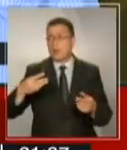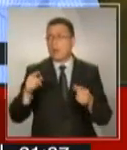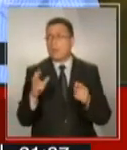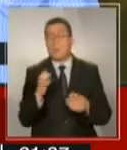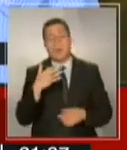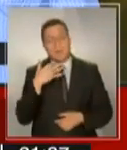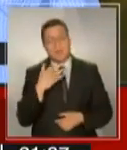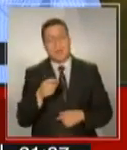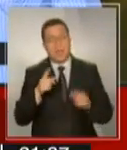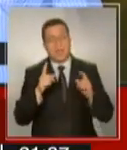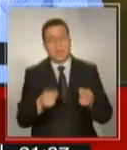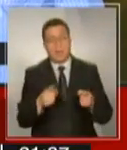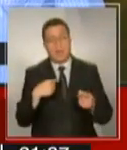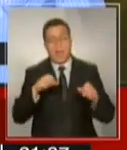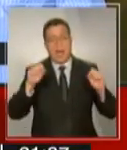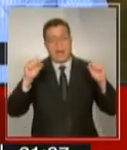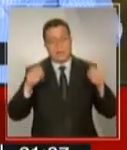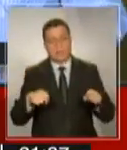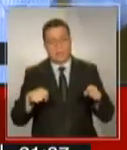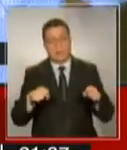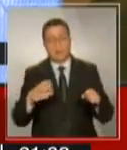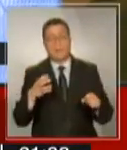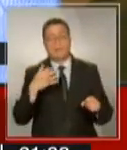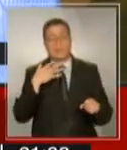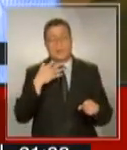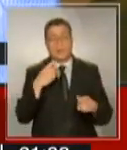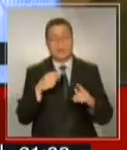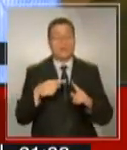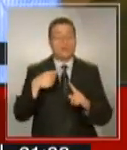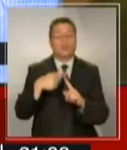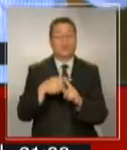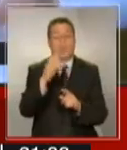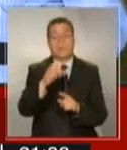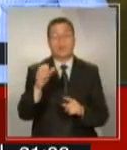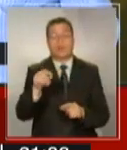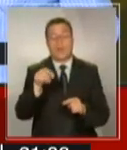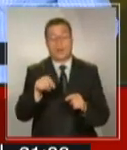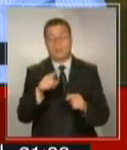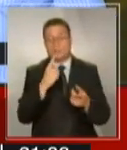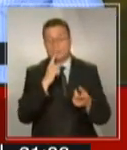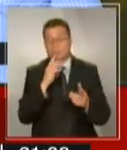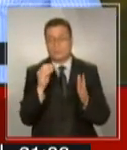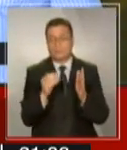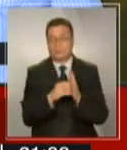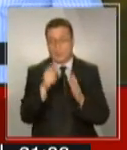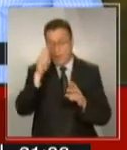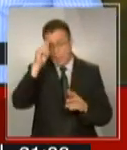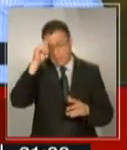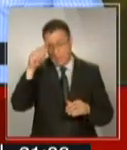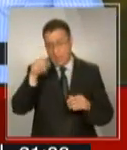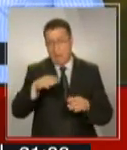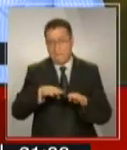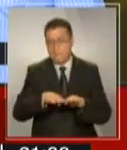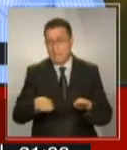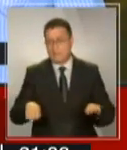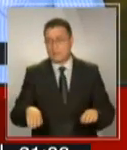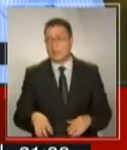que aceptar que se sume gente que inicialmente no estaba contemplada en esta idea de mesa?